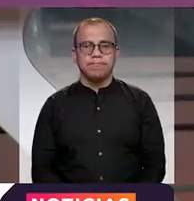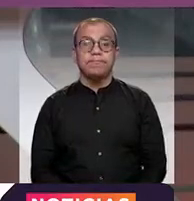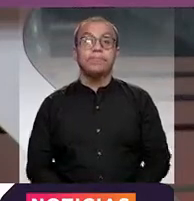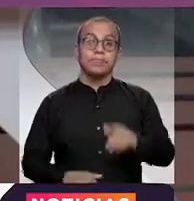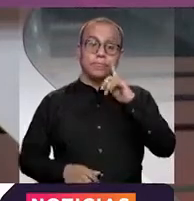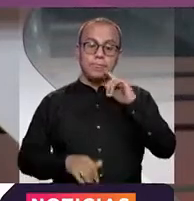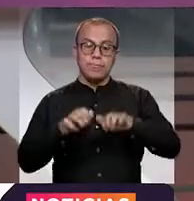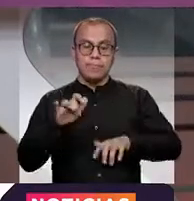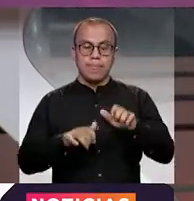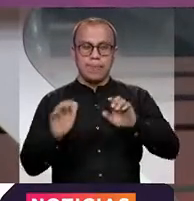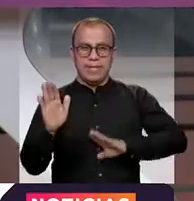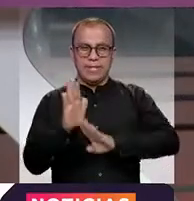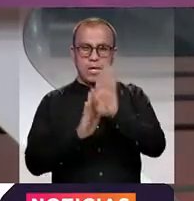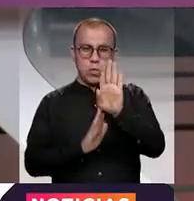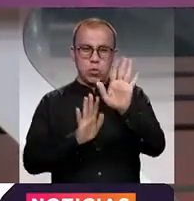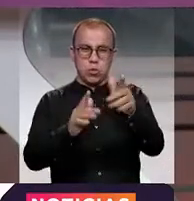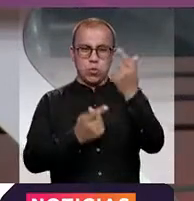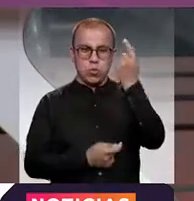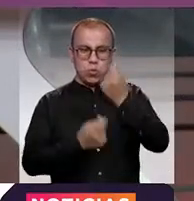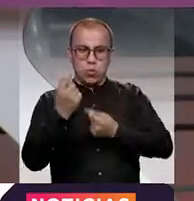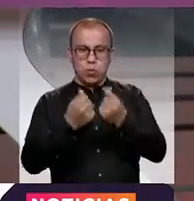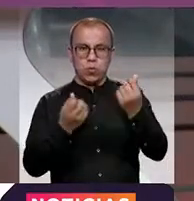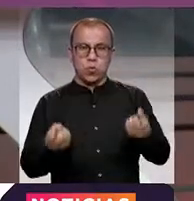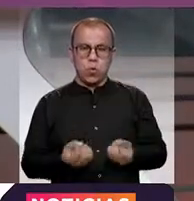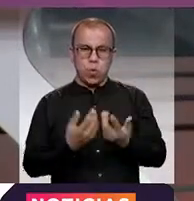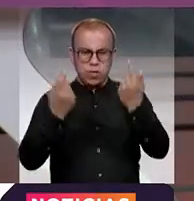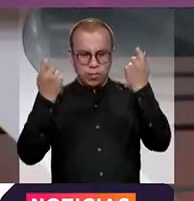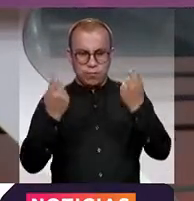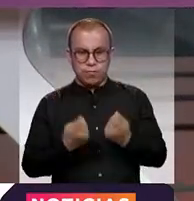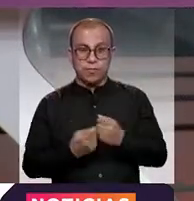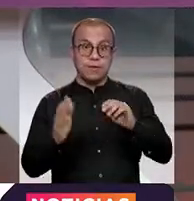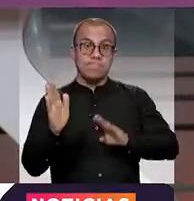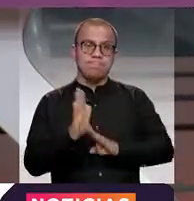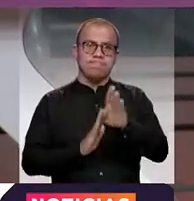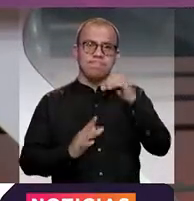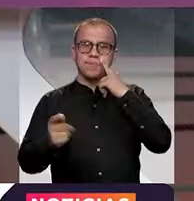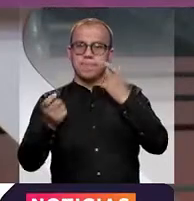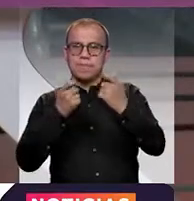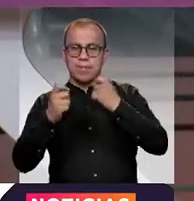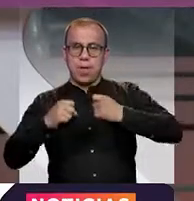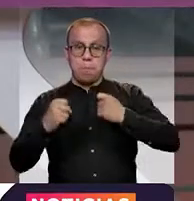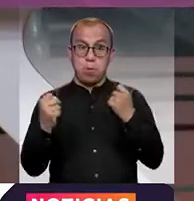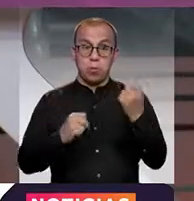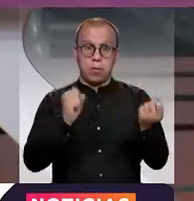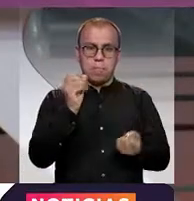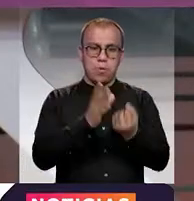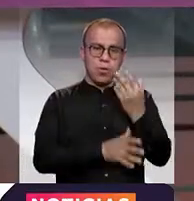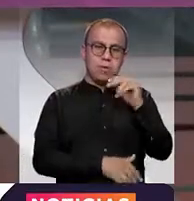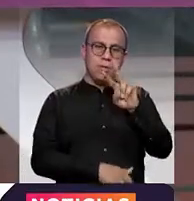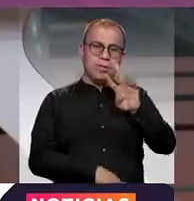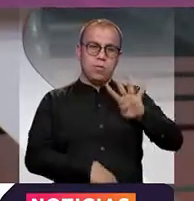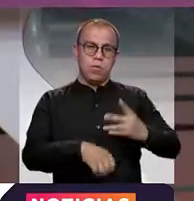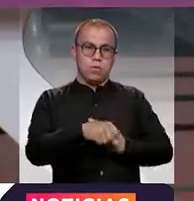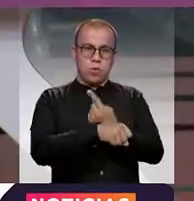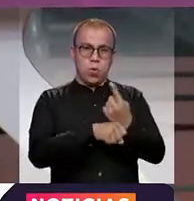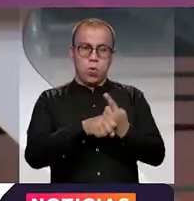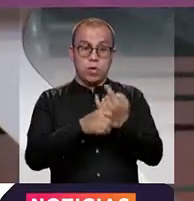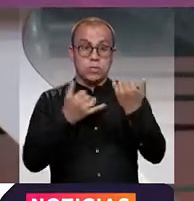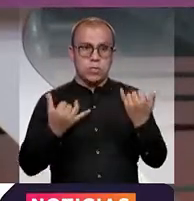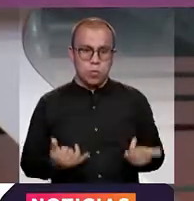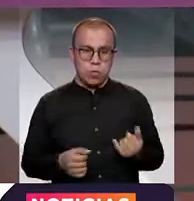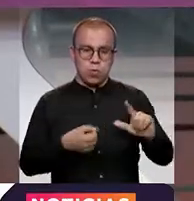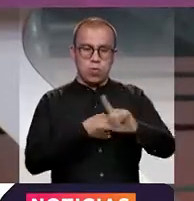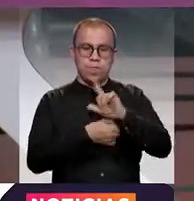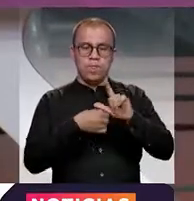La Secretaría de Desarrollo Económico reportó un balance exitoso de la estrategia Bogotá Productiva 24 horas que se llevó a cabo